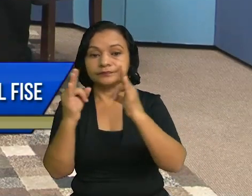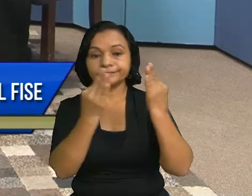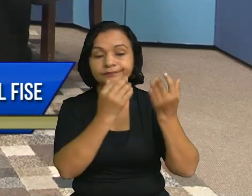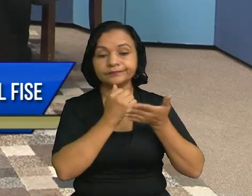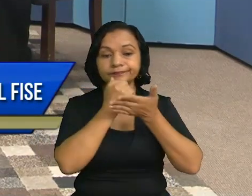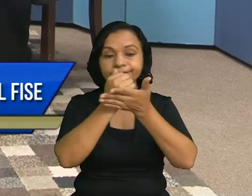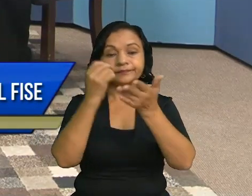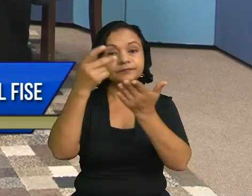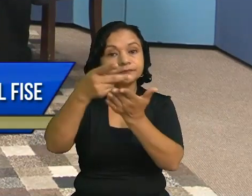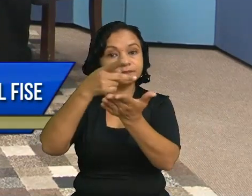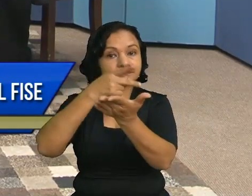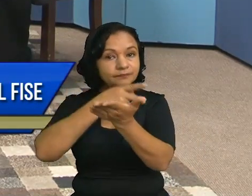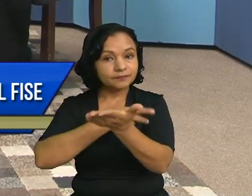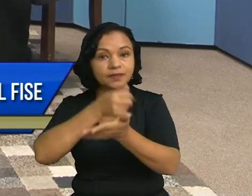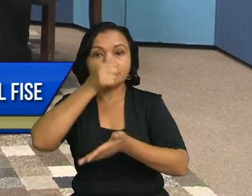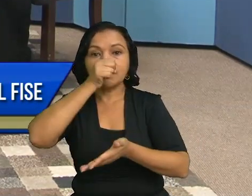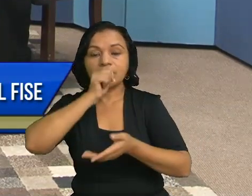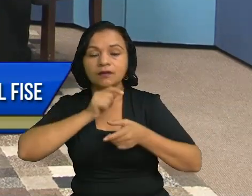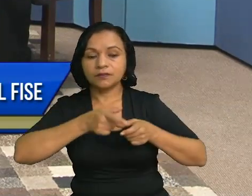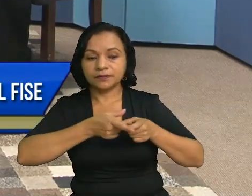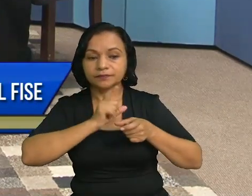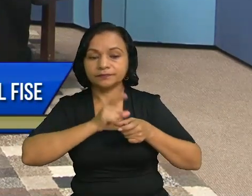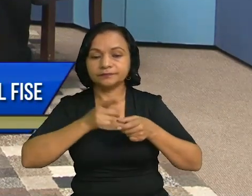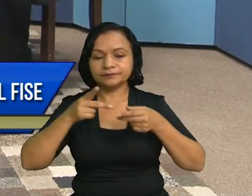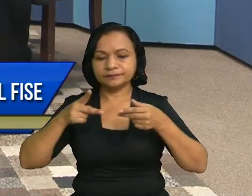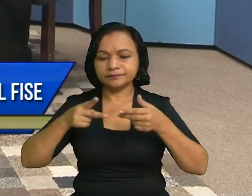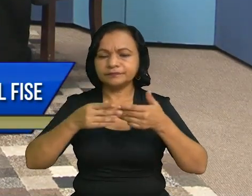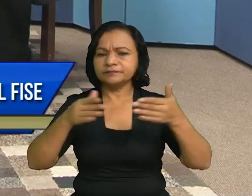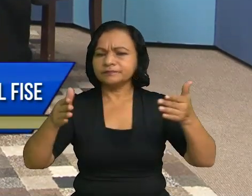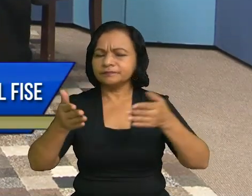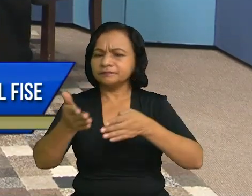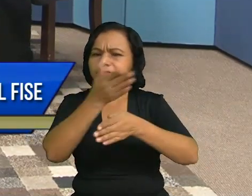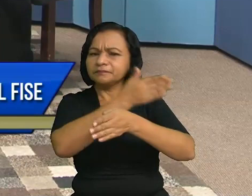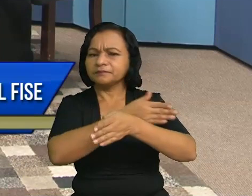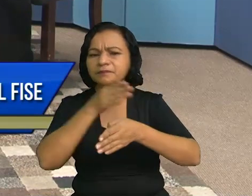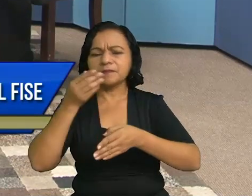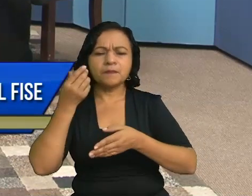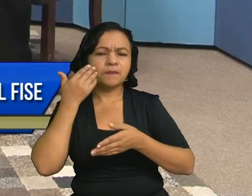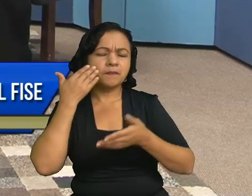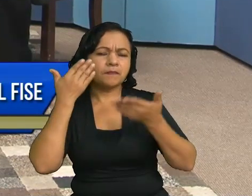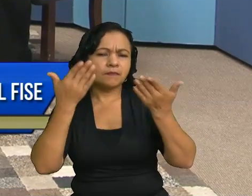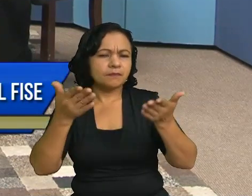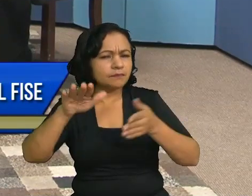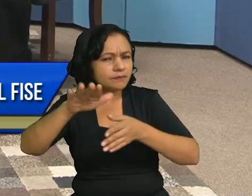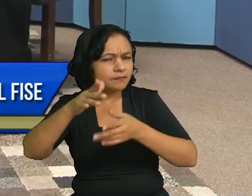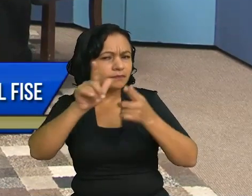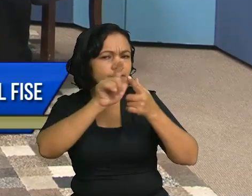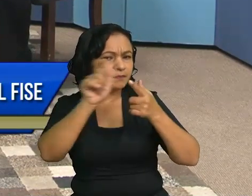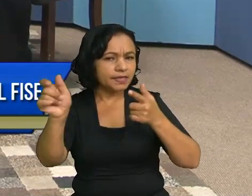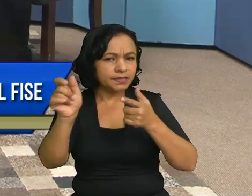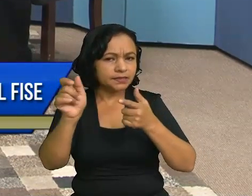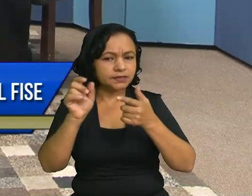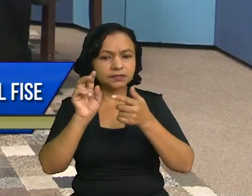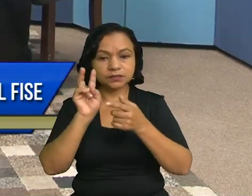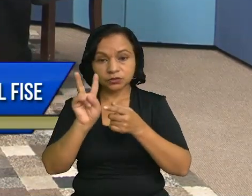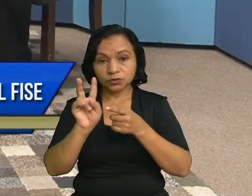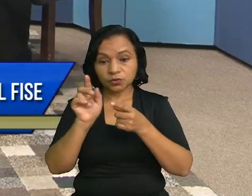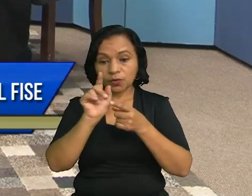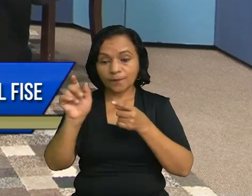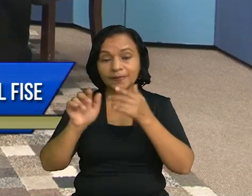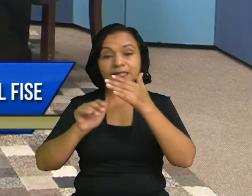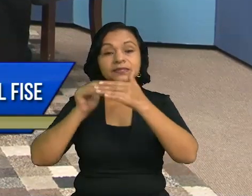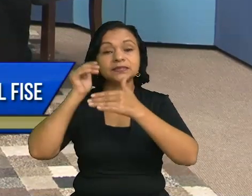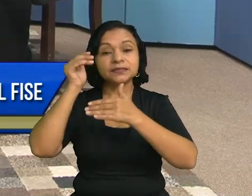este proyecto que nosotros logramos inaugurar los por mayo de este año pero también dos meses después nosotros inauguramos